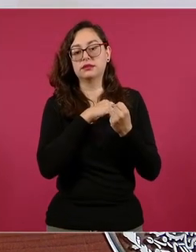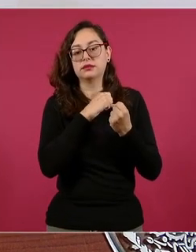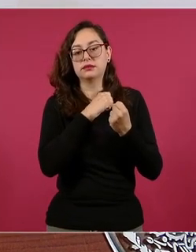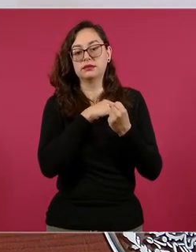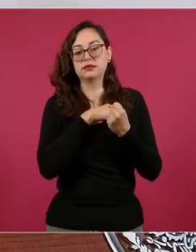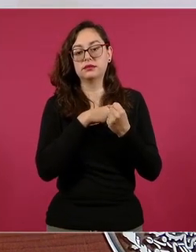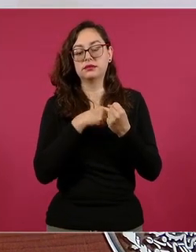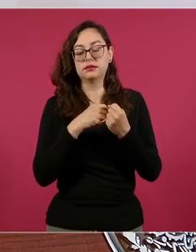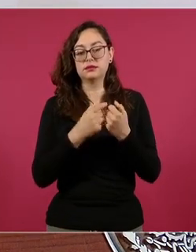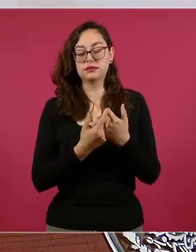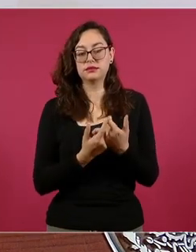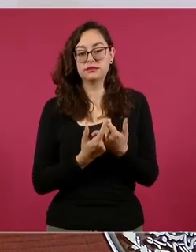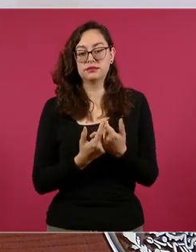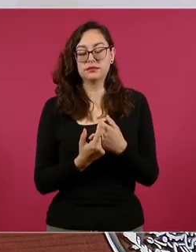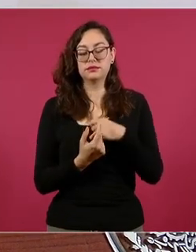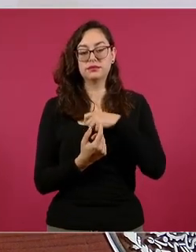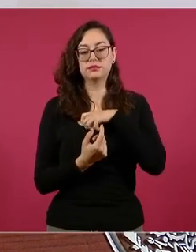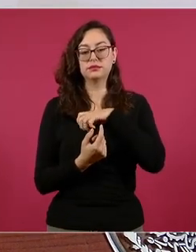pseudo